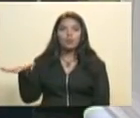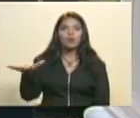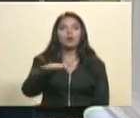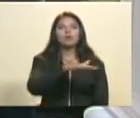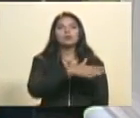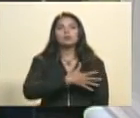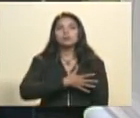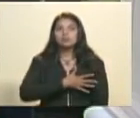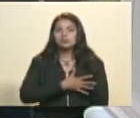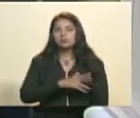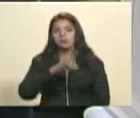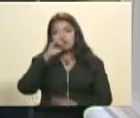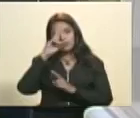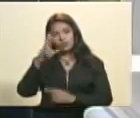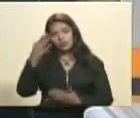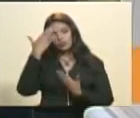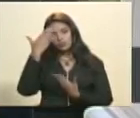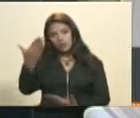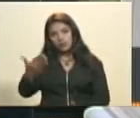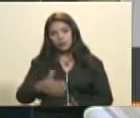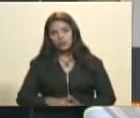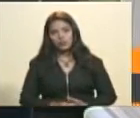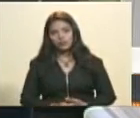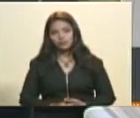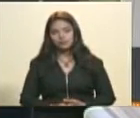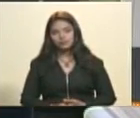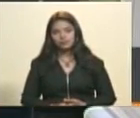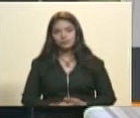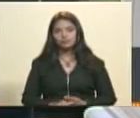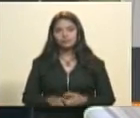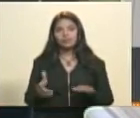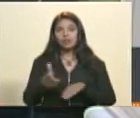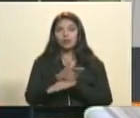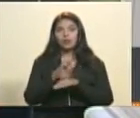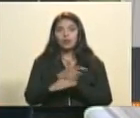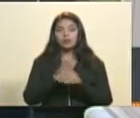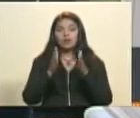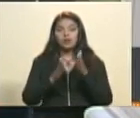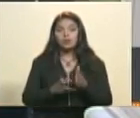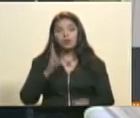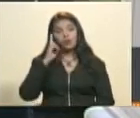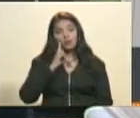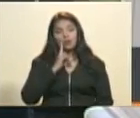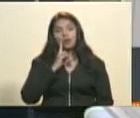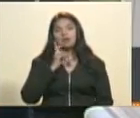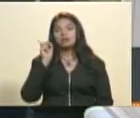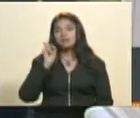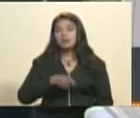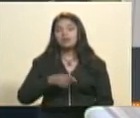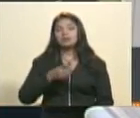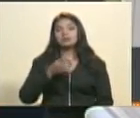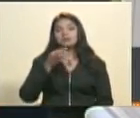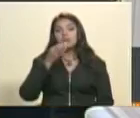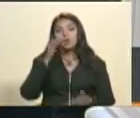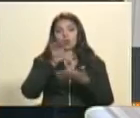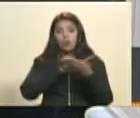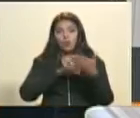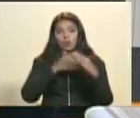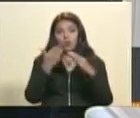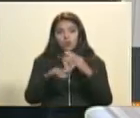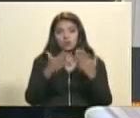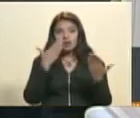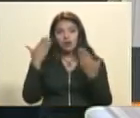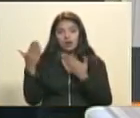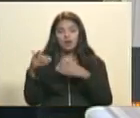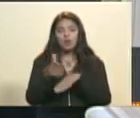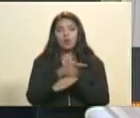y respetuoso saludo. En nombre de los gobernadores bolivarianos, emitimos el siguiente comunicado.